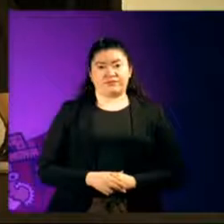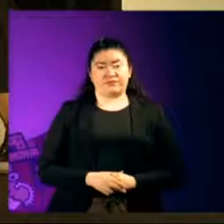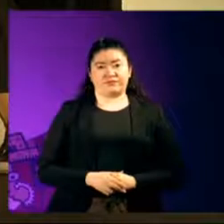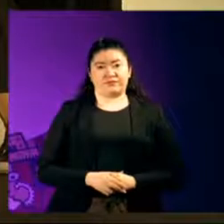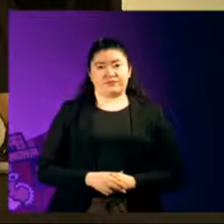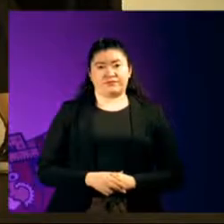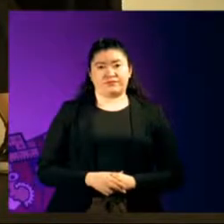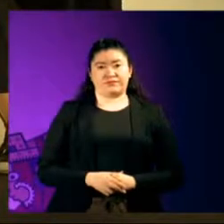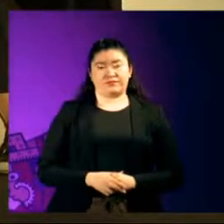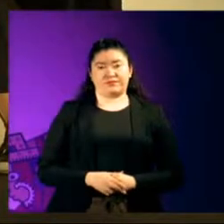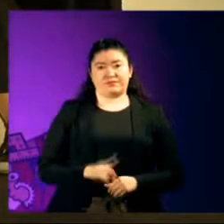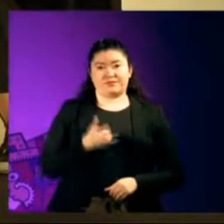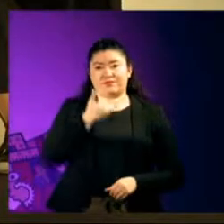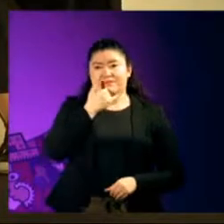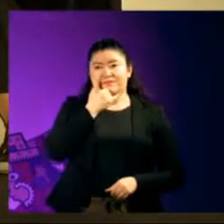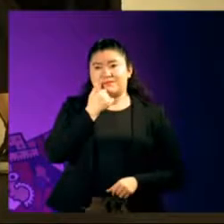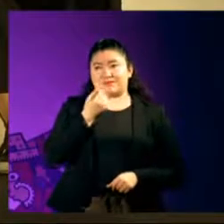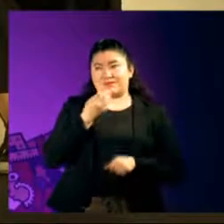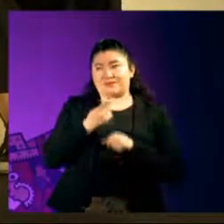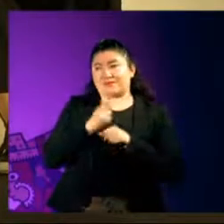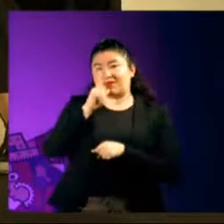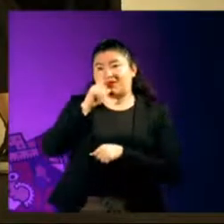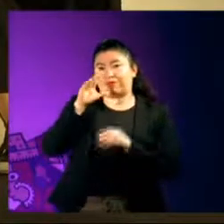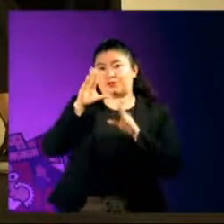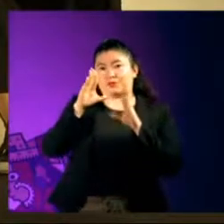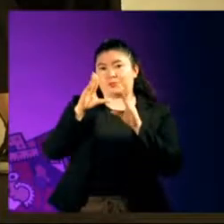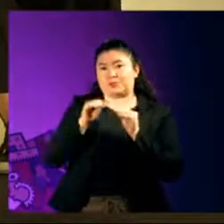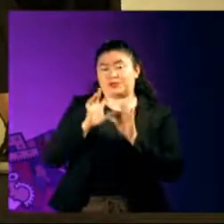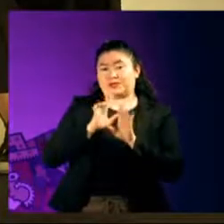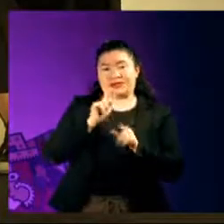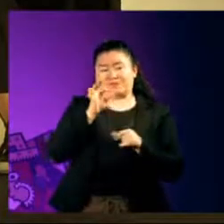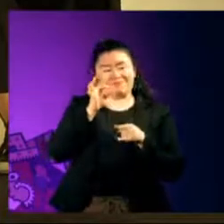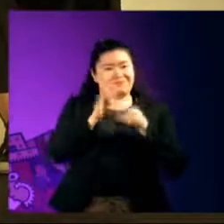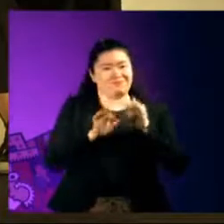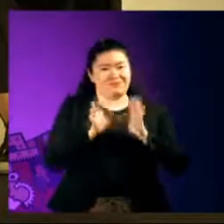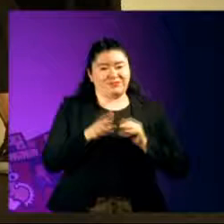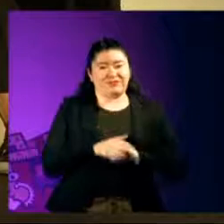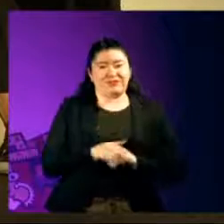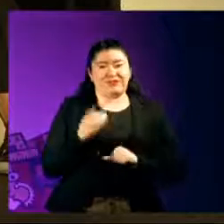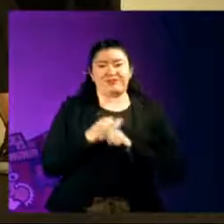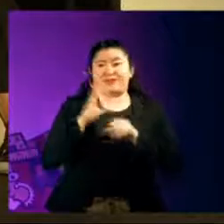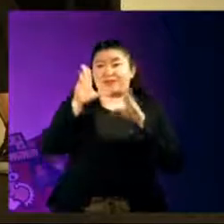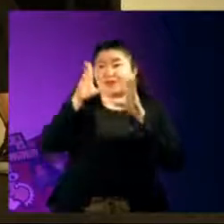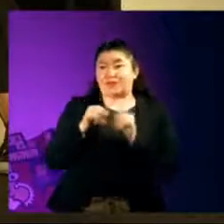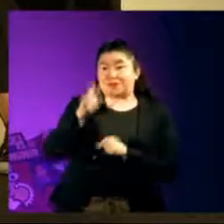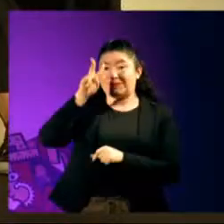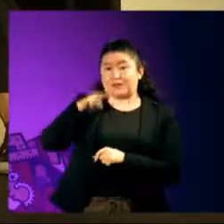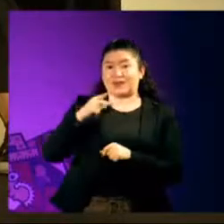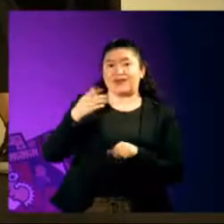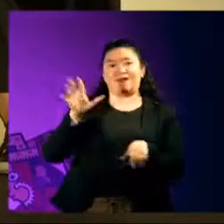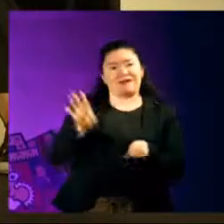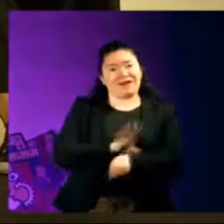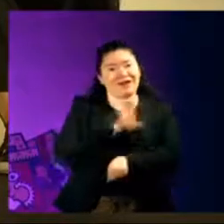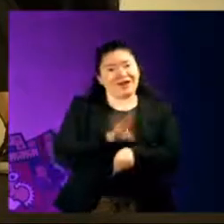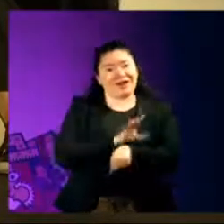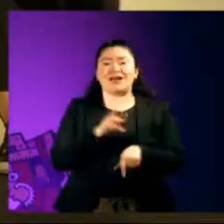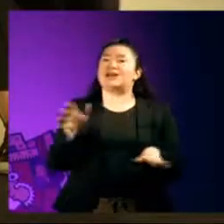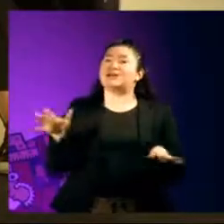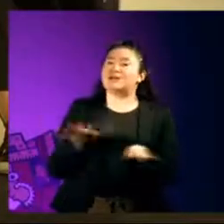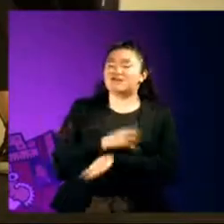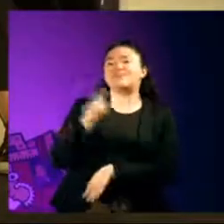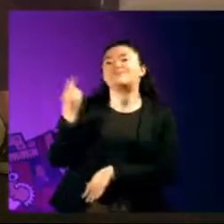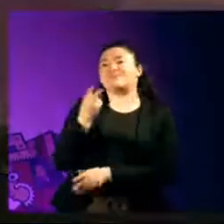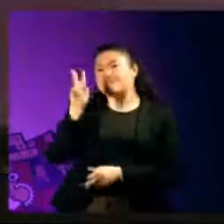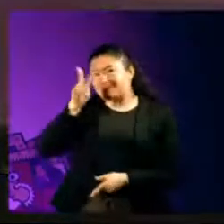que hay que cortar porque nos van a pagar la luz ok ya por último es el apagón ven hay que hacer la reforma energética exacto